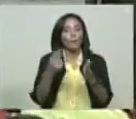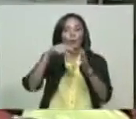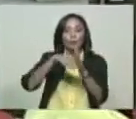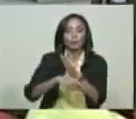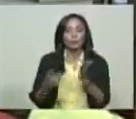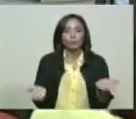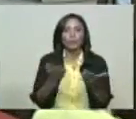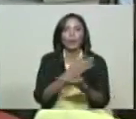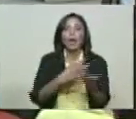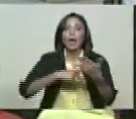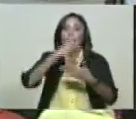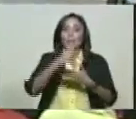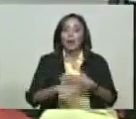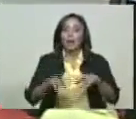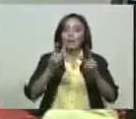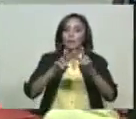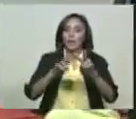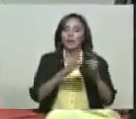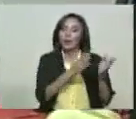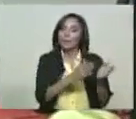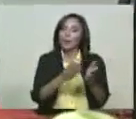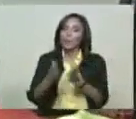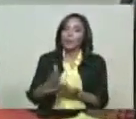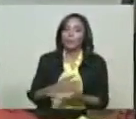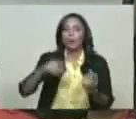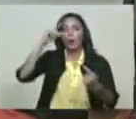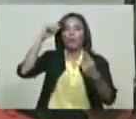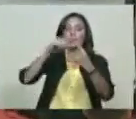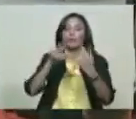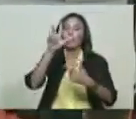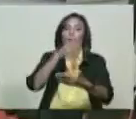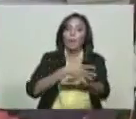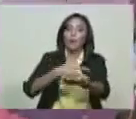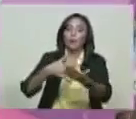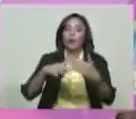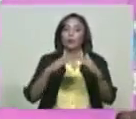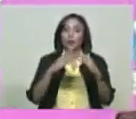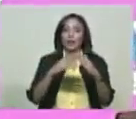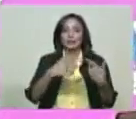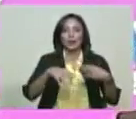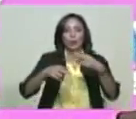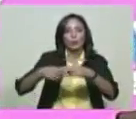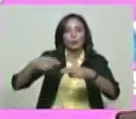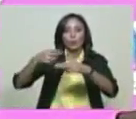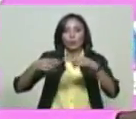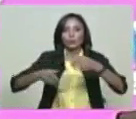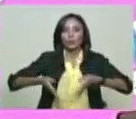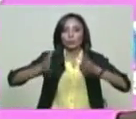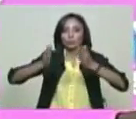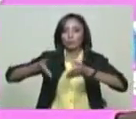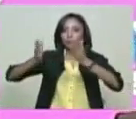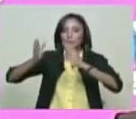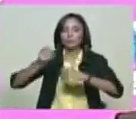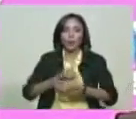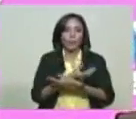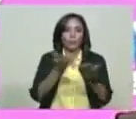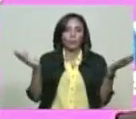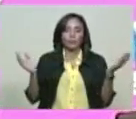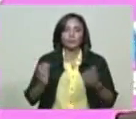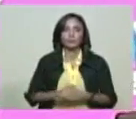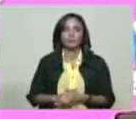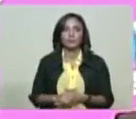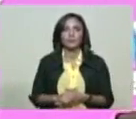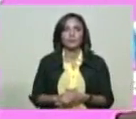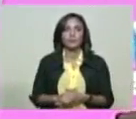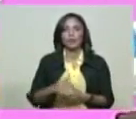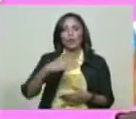planes de vivienda vamos rumbo a las 3 millones de viviendas tenemos que llegar ricardo molina padre de